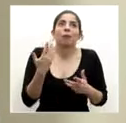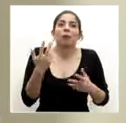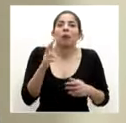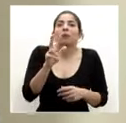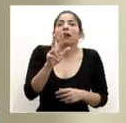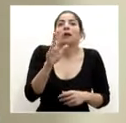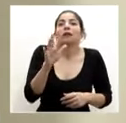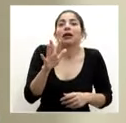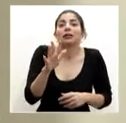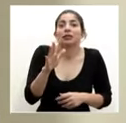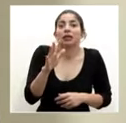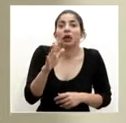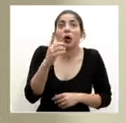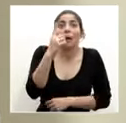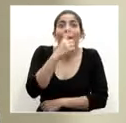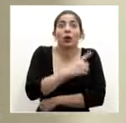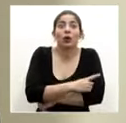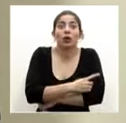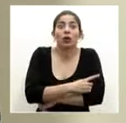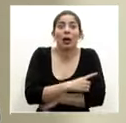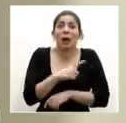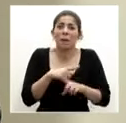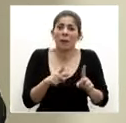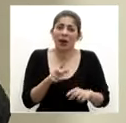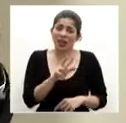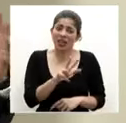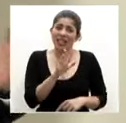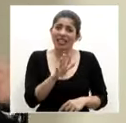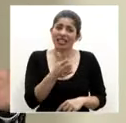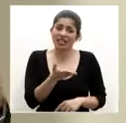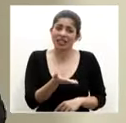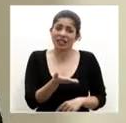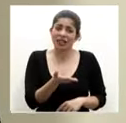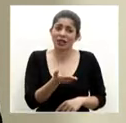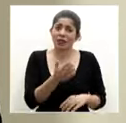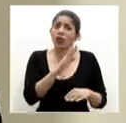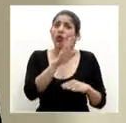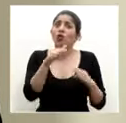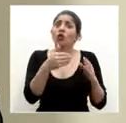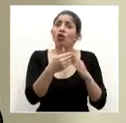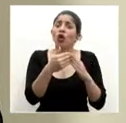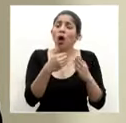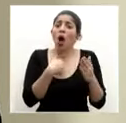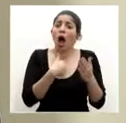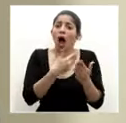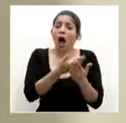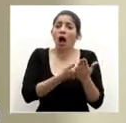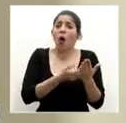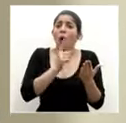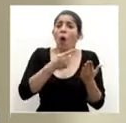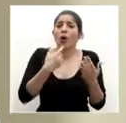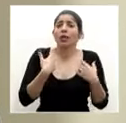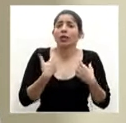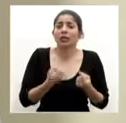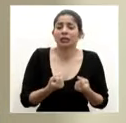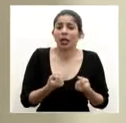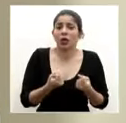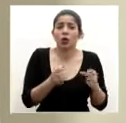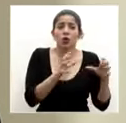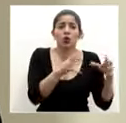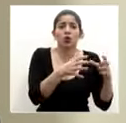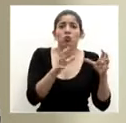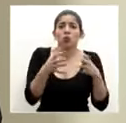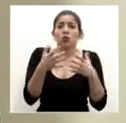35 casos reportados en un solo día, pero resulta que esos 35 casos están todos con orden sanitaria en uno o dos clústeres